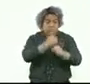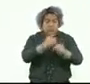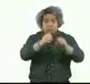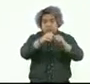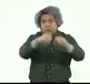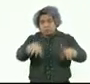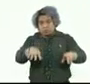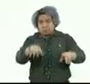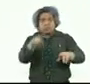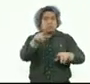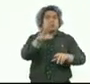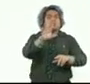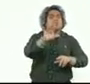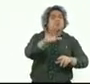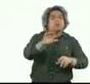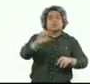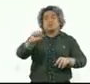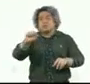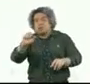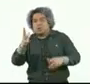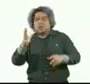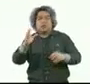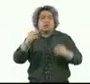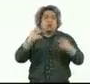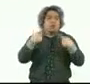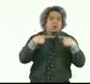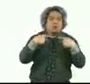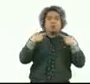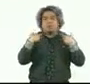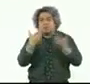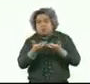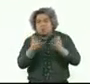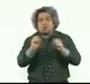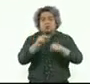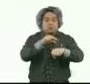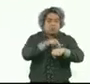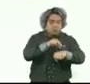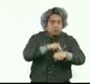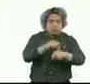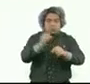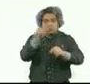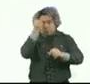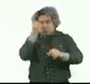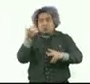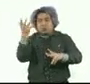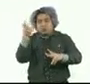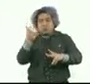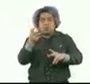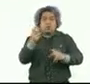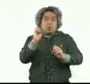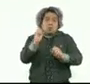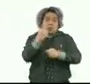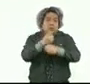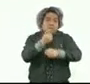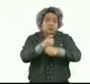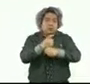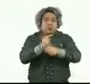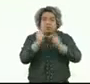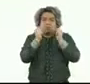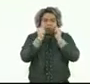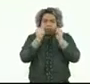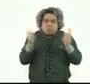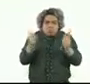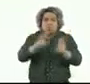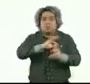más de 50, si tiene más de 60, si es personal educativo, si es personal médico, o inclusive si les falta la primera dosis, pueden acudir todavía